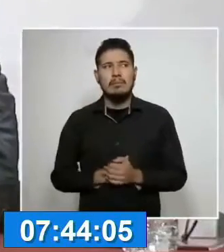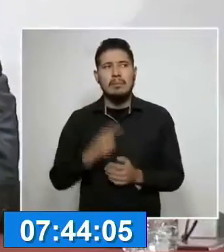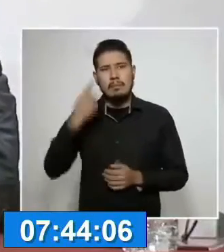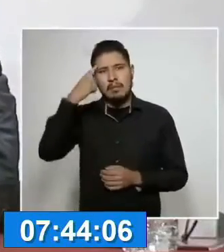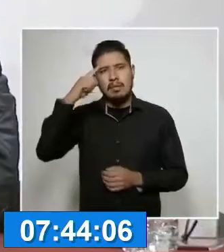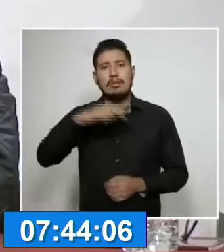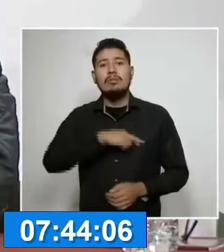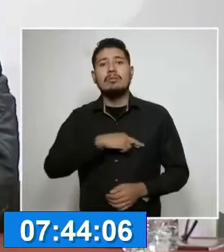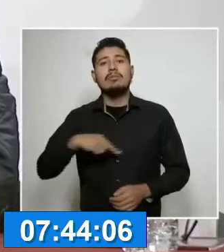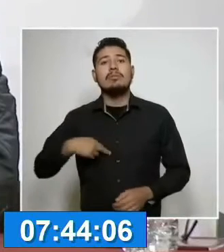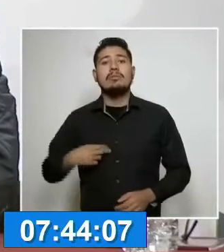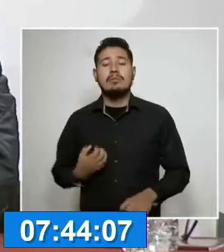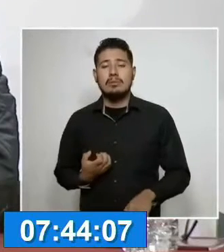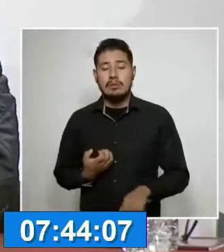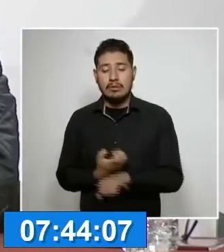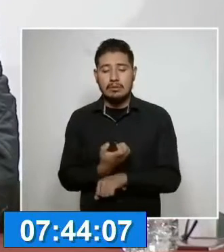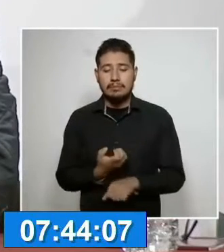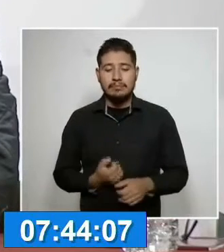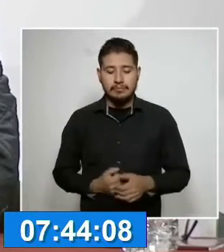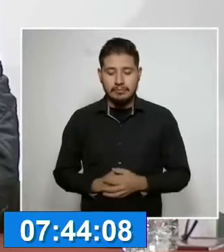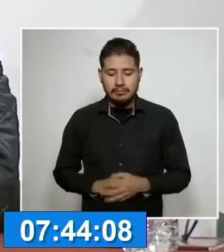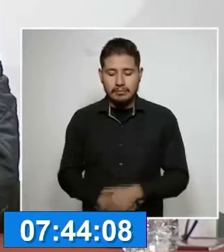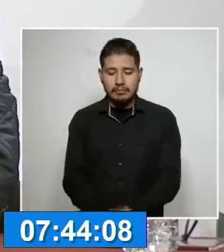para nuestro Estado.